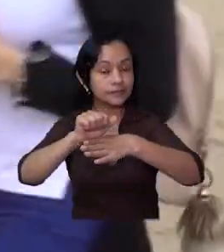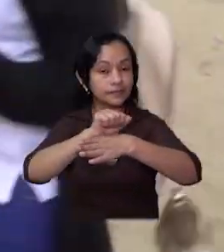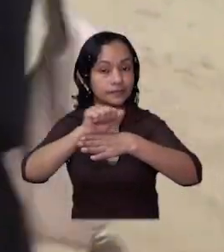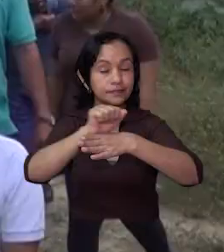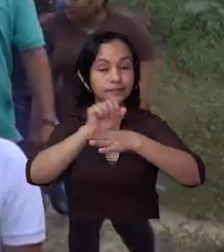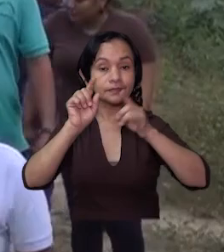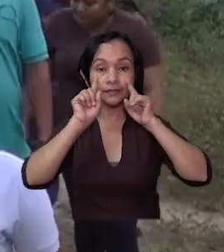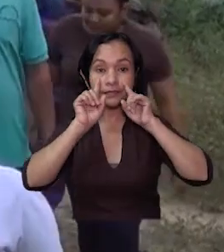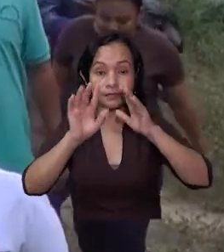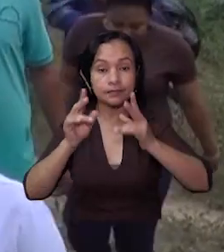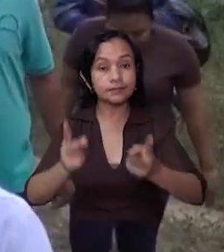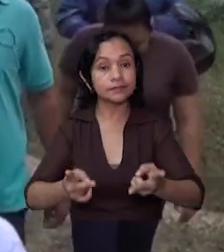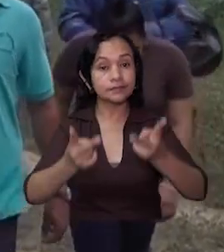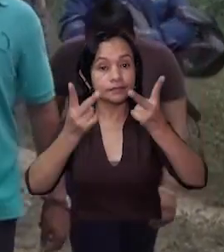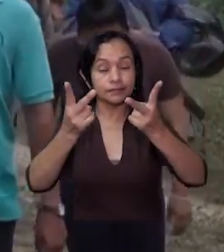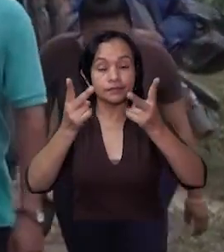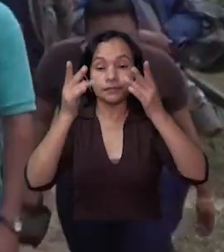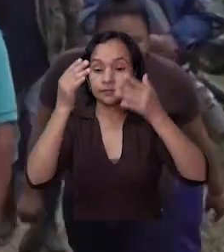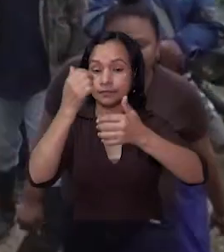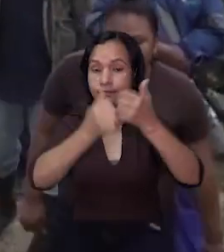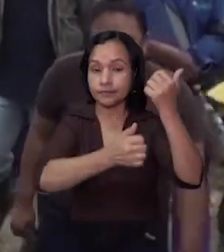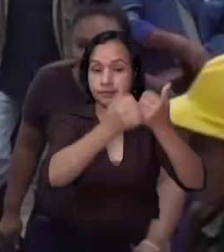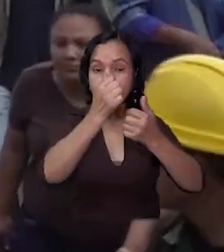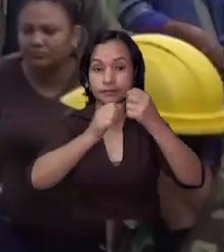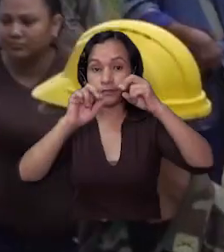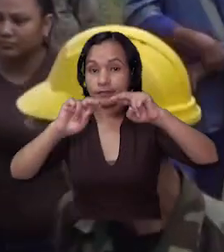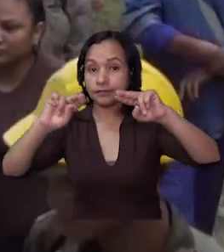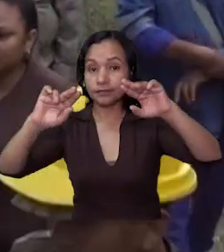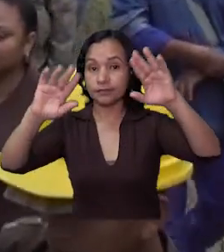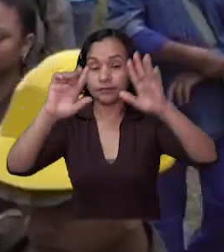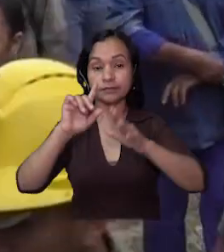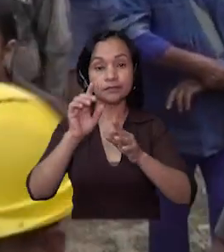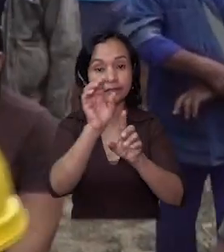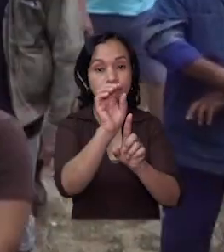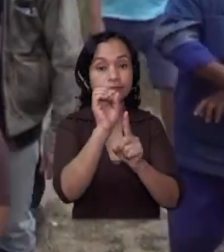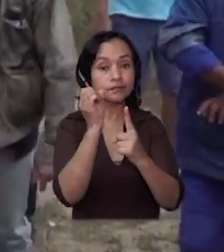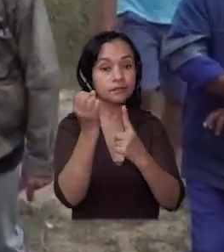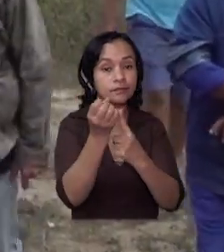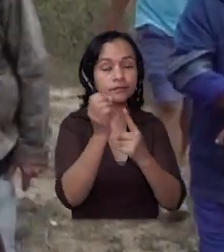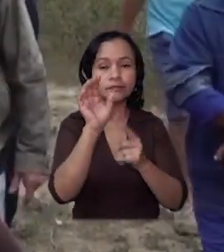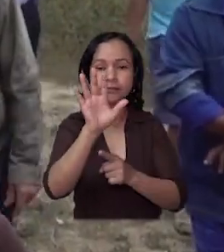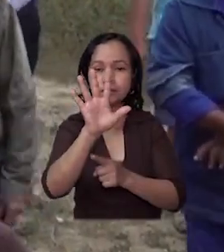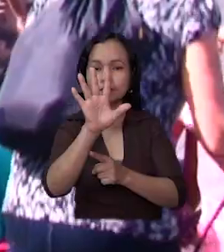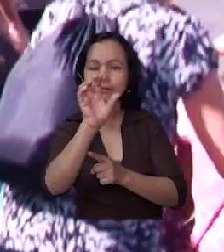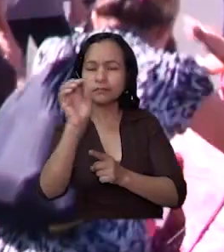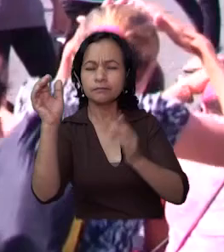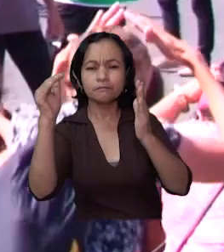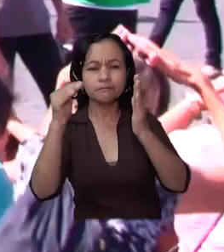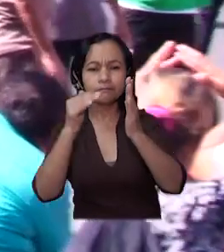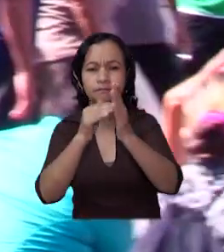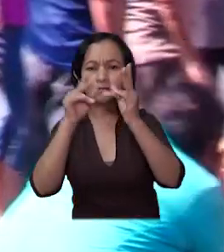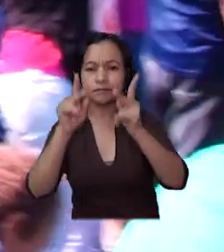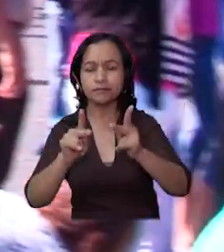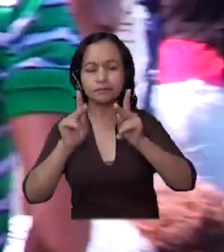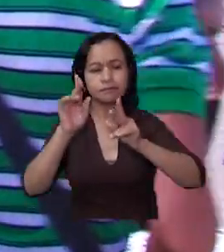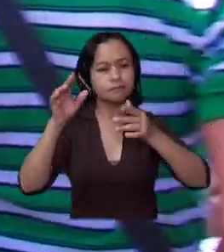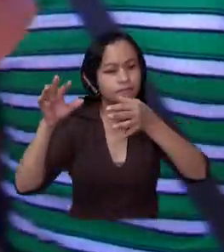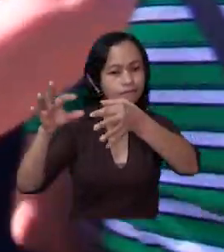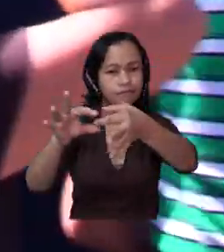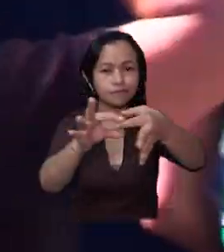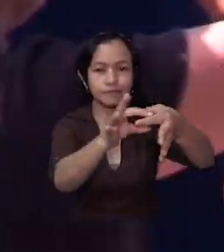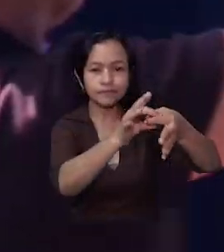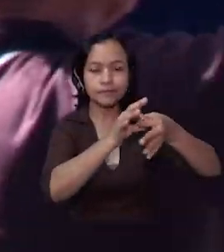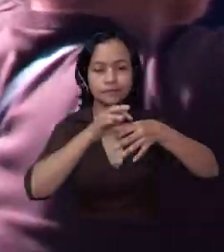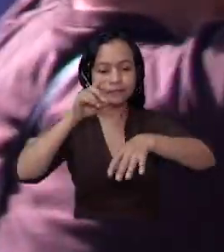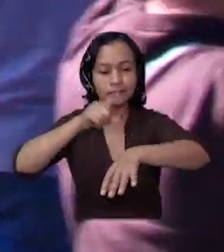ejercicio nacional de protección de la vida con enfoque multiamenazas, el cual movilizó a más de 500.000 nicaragüenses de manera